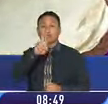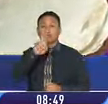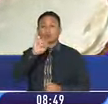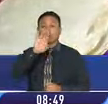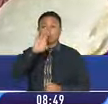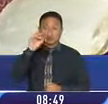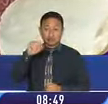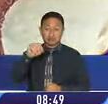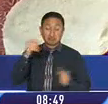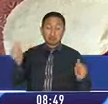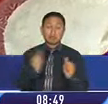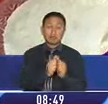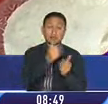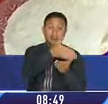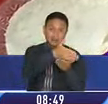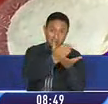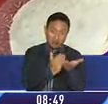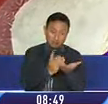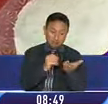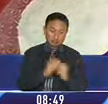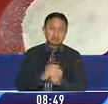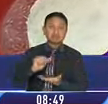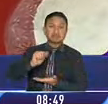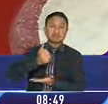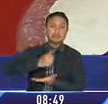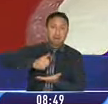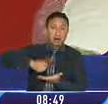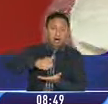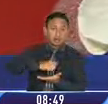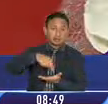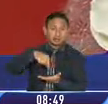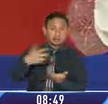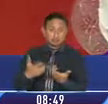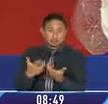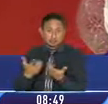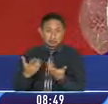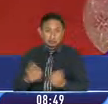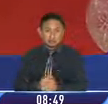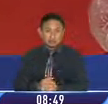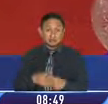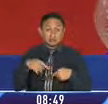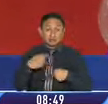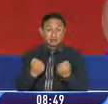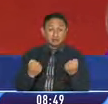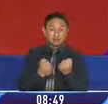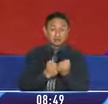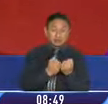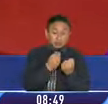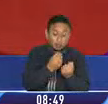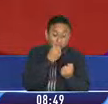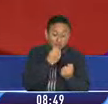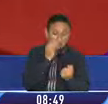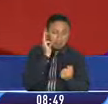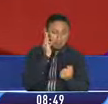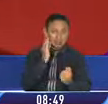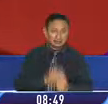una grasa muy buena, y también de atún, incluyendo vegetales. Esto le da un plus a mi alimento. Sí. Y por supuesto, también en el